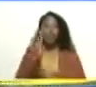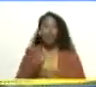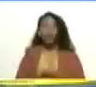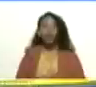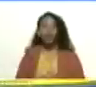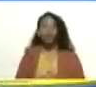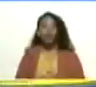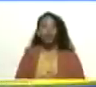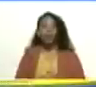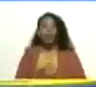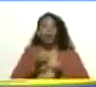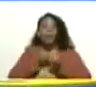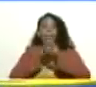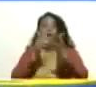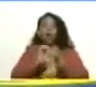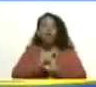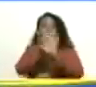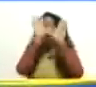declaró